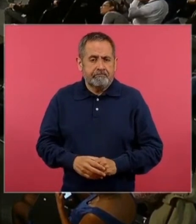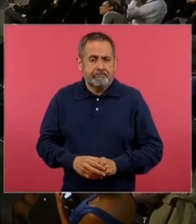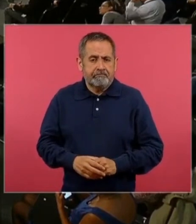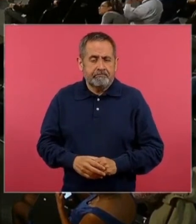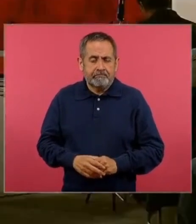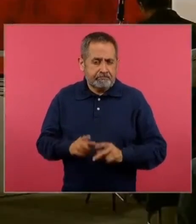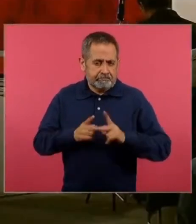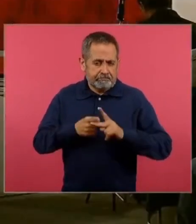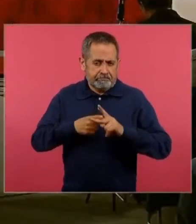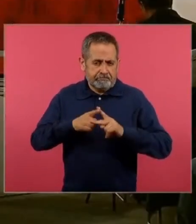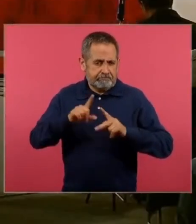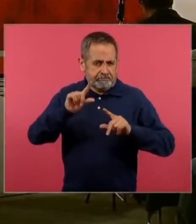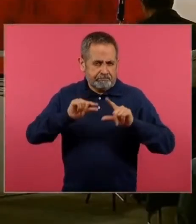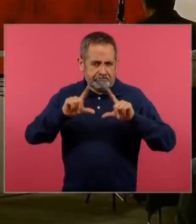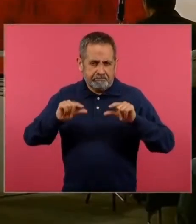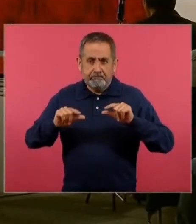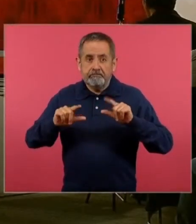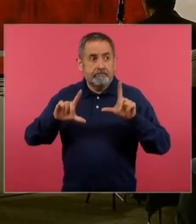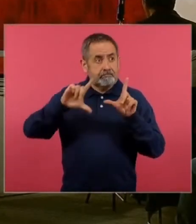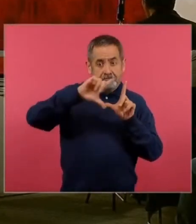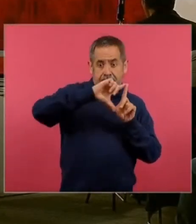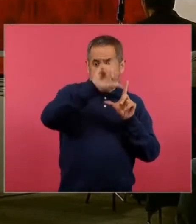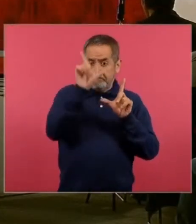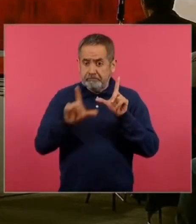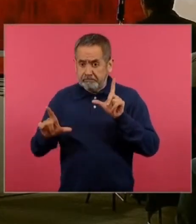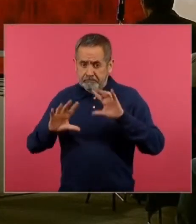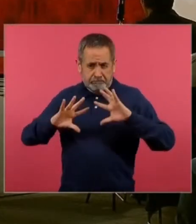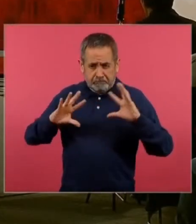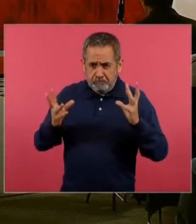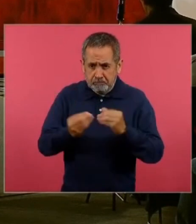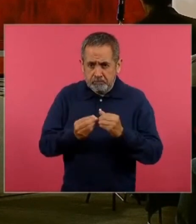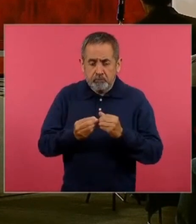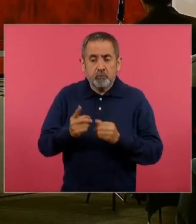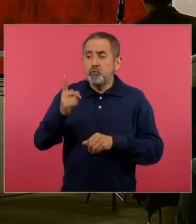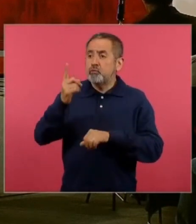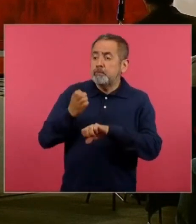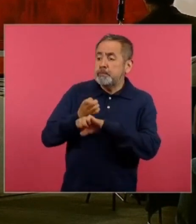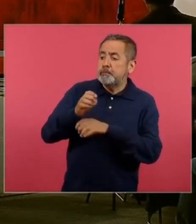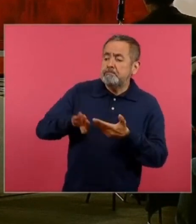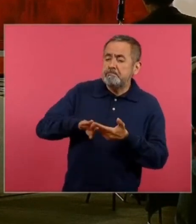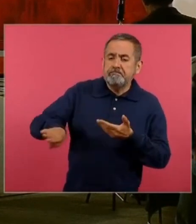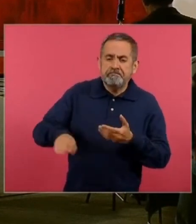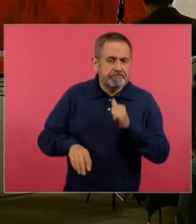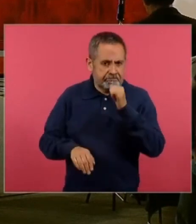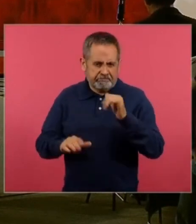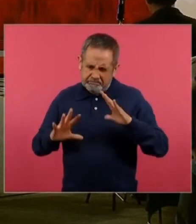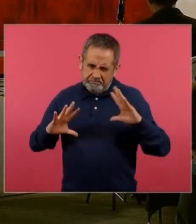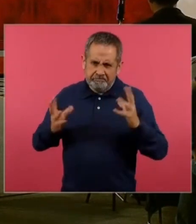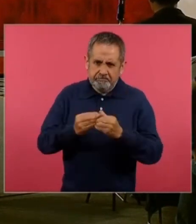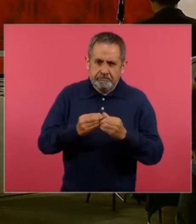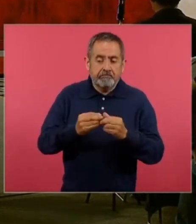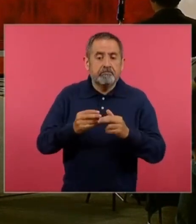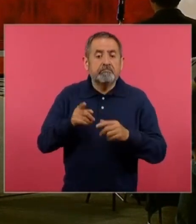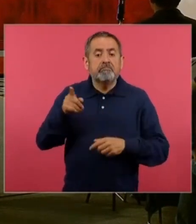gráfica, participó todo el país. No hubo un solo estado que quedara marginado, ni siquiera